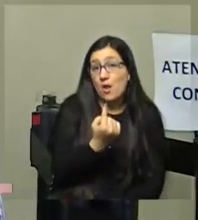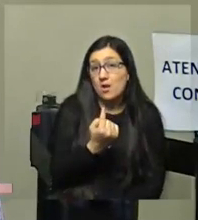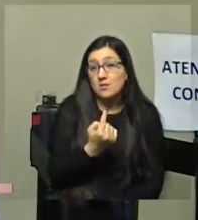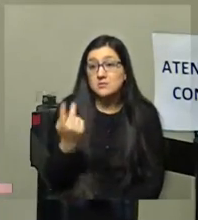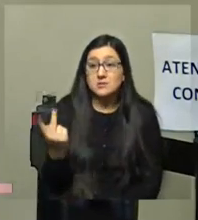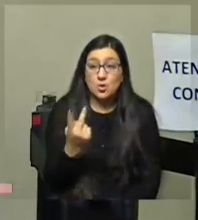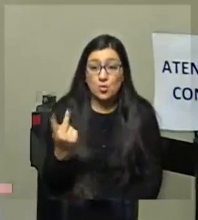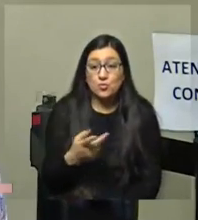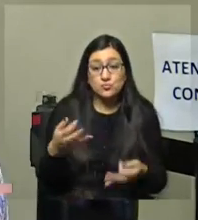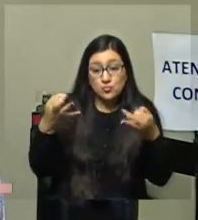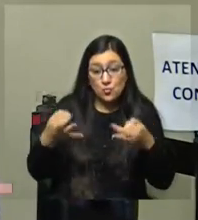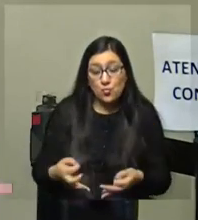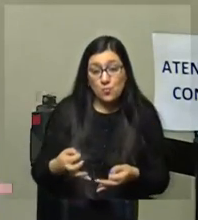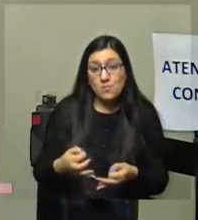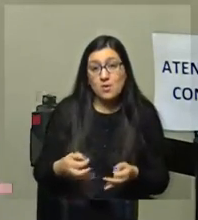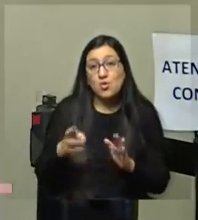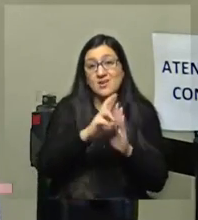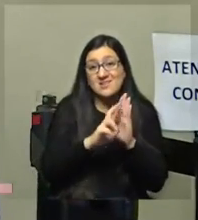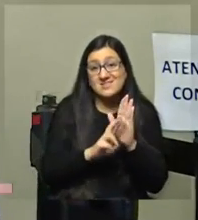cumplen los requisitos